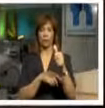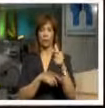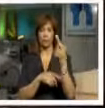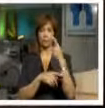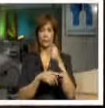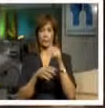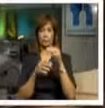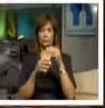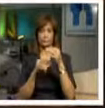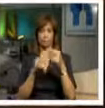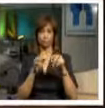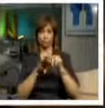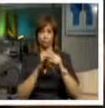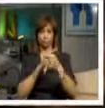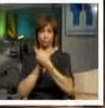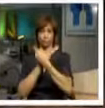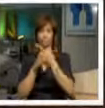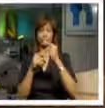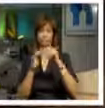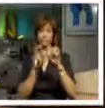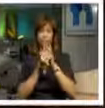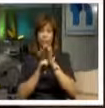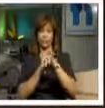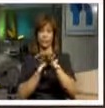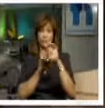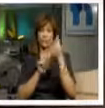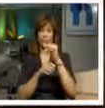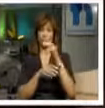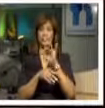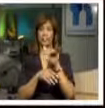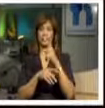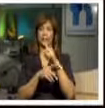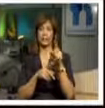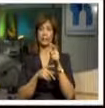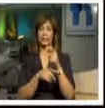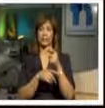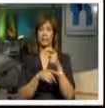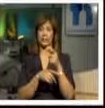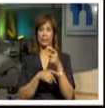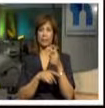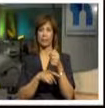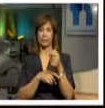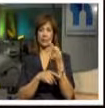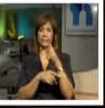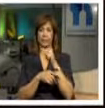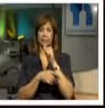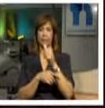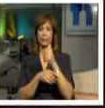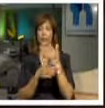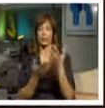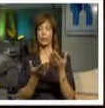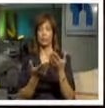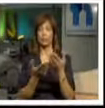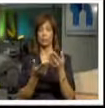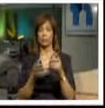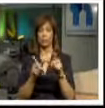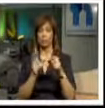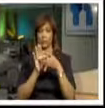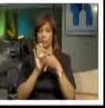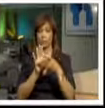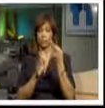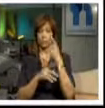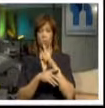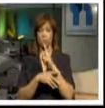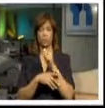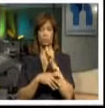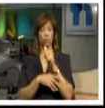la antenita centra hacia adentro se instala la cámara y luce que es el mismo receptor del televisor son lugares en donde está demostrado es